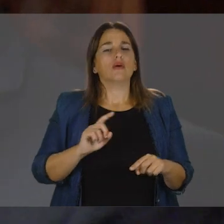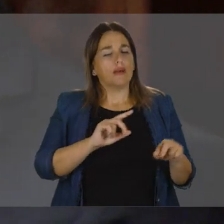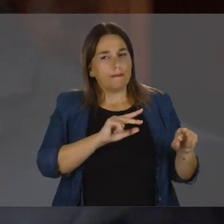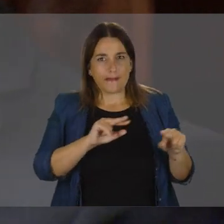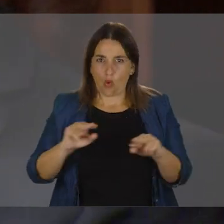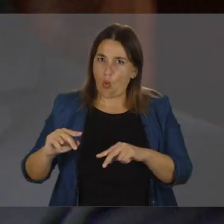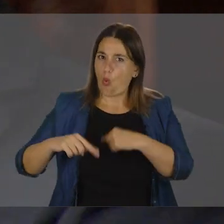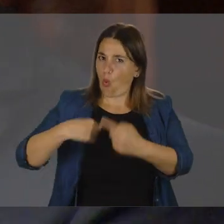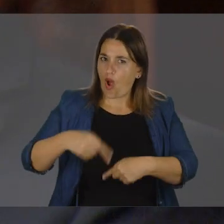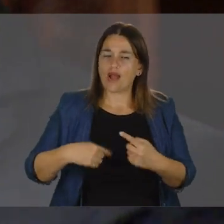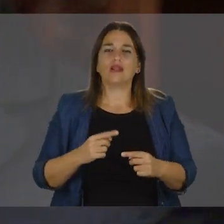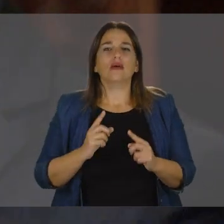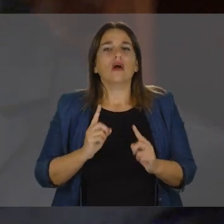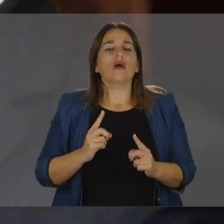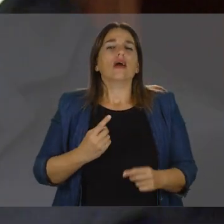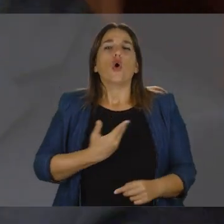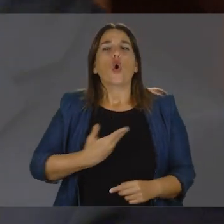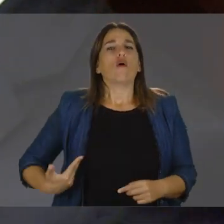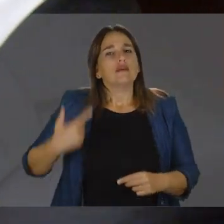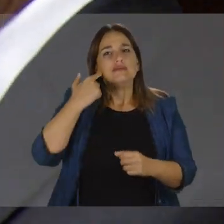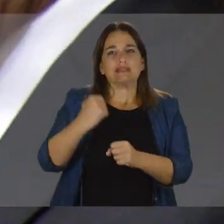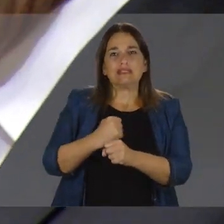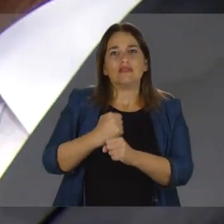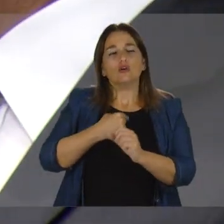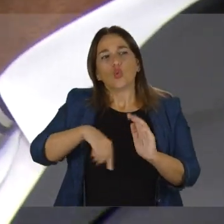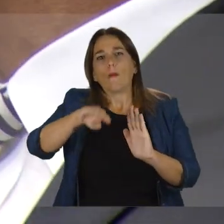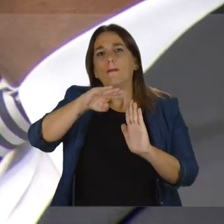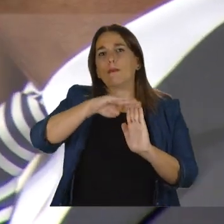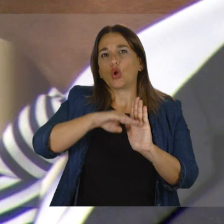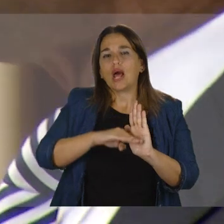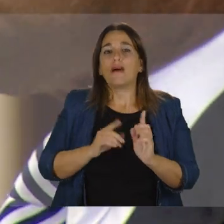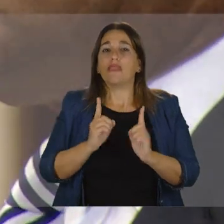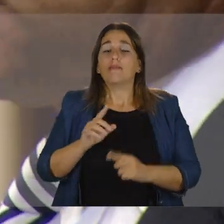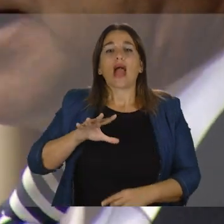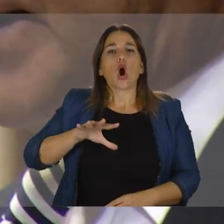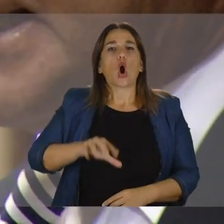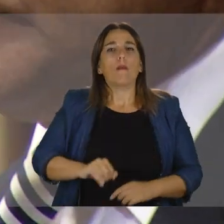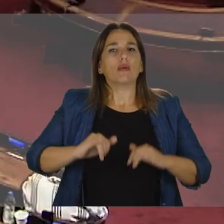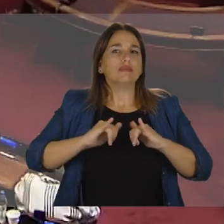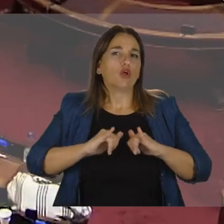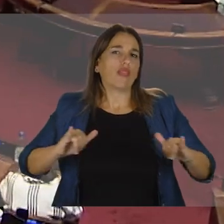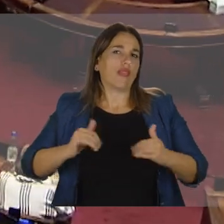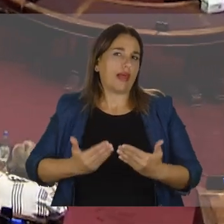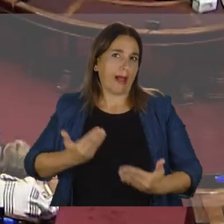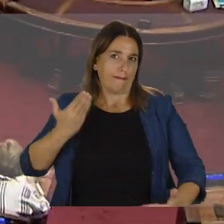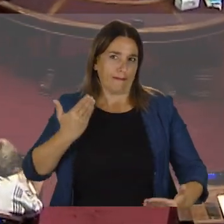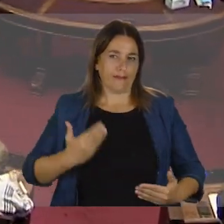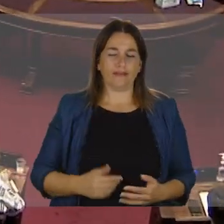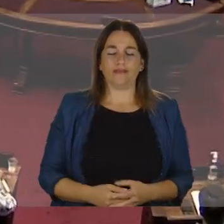nada evitó que el gobierno continuara trabajando en su agenda y en sus compromisos de campaña.